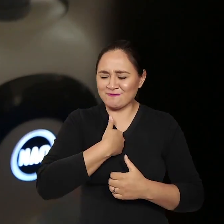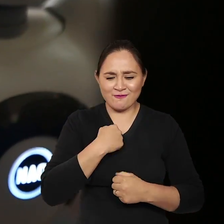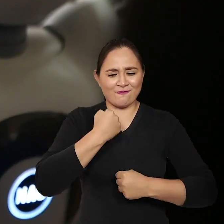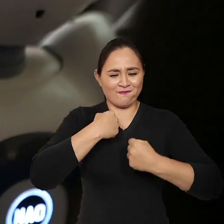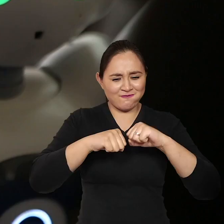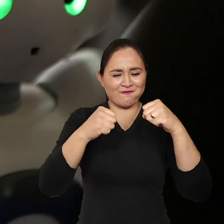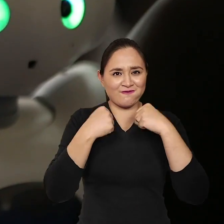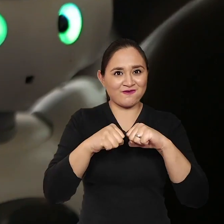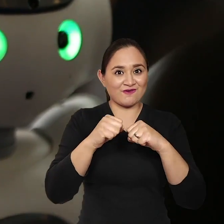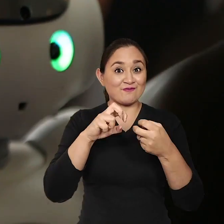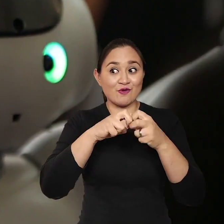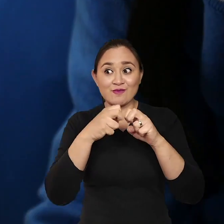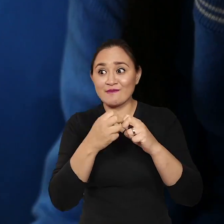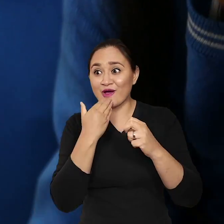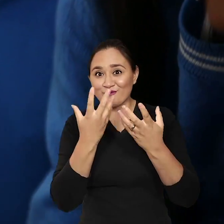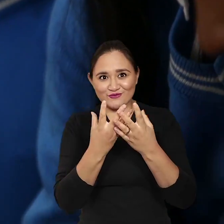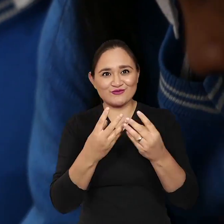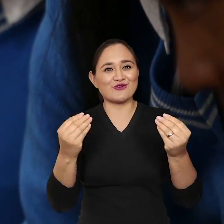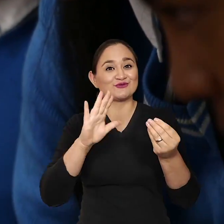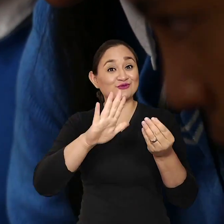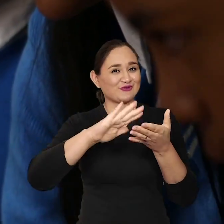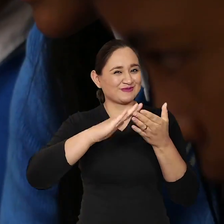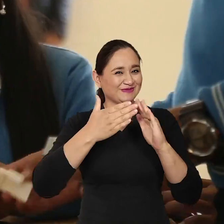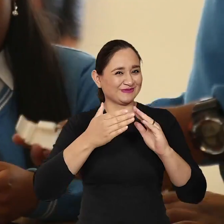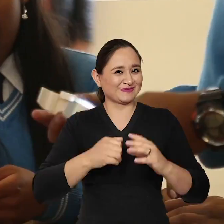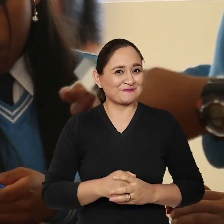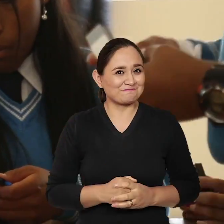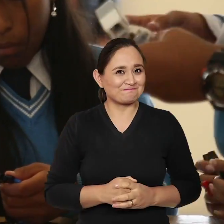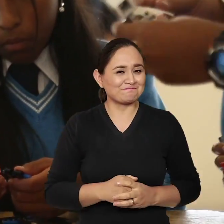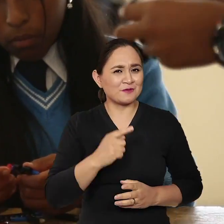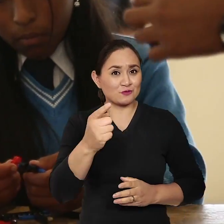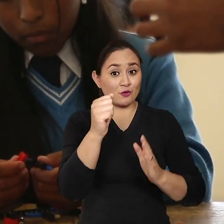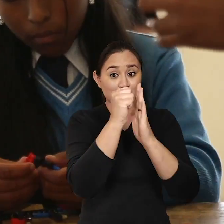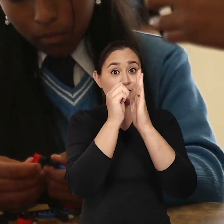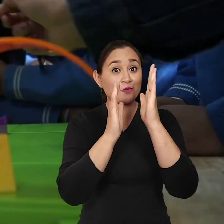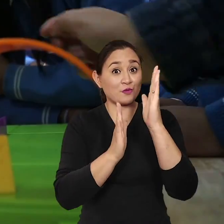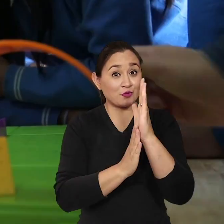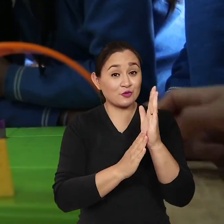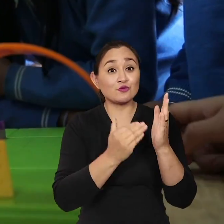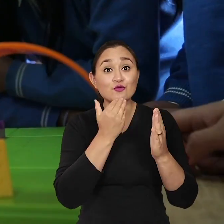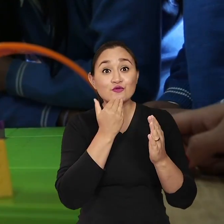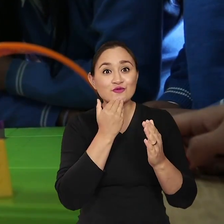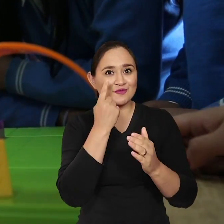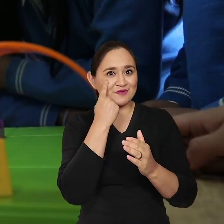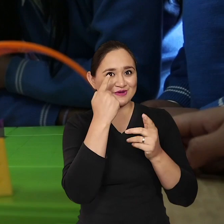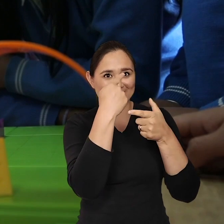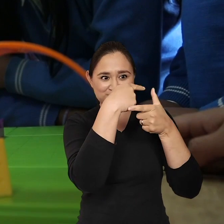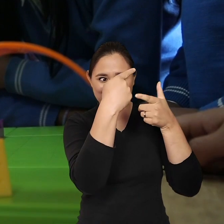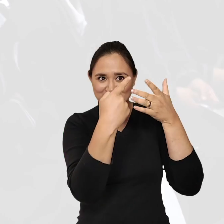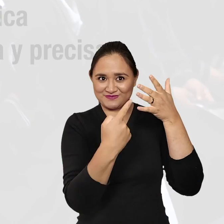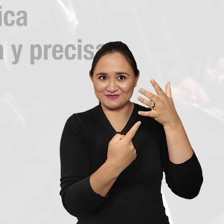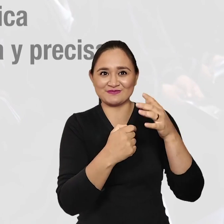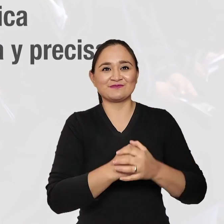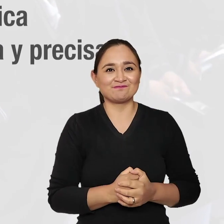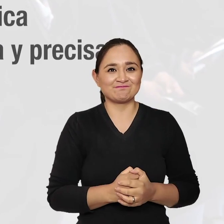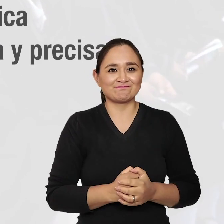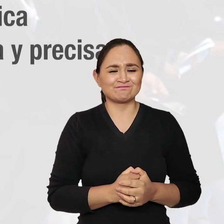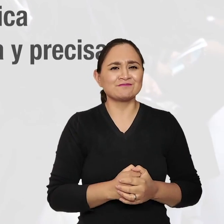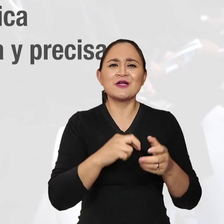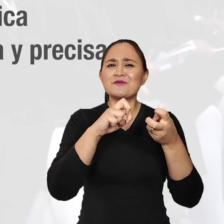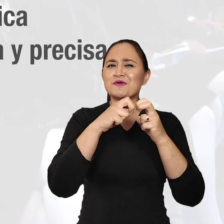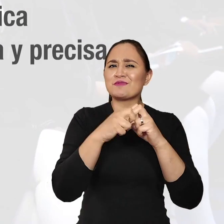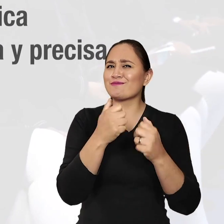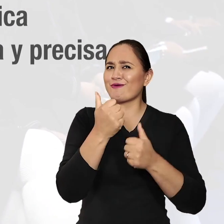para responder a problemáticas de tu comunidad. Redacta tu proyecto siguiendo estos pasos. Plantea